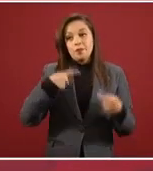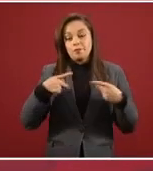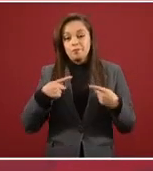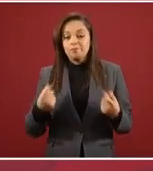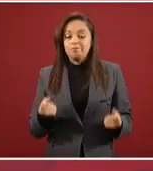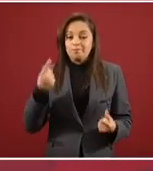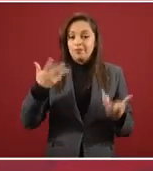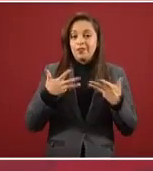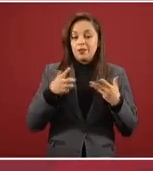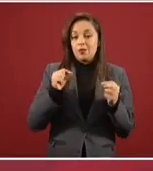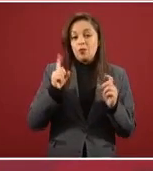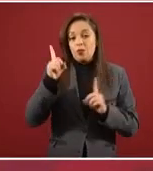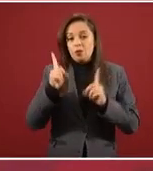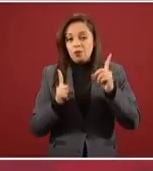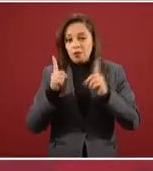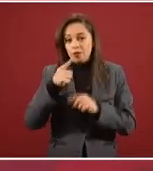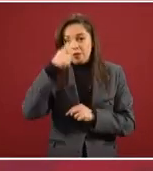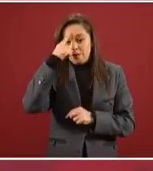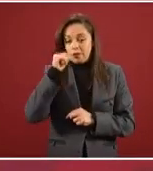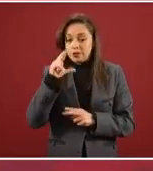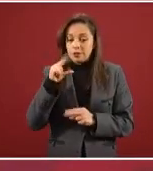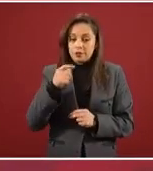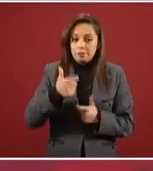la inversión